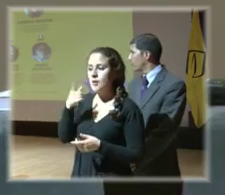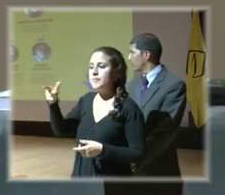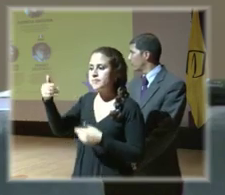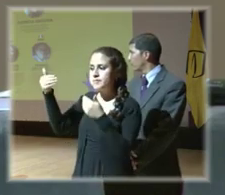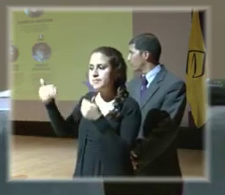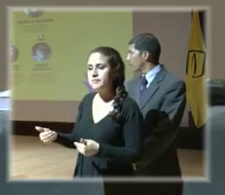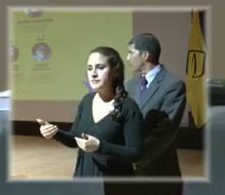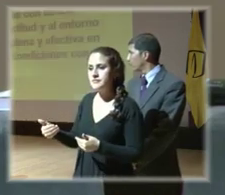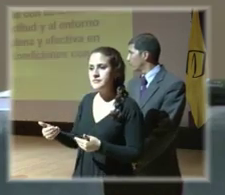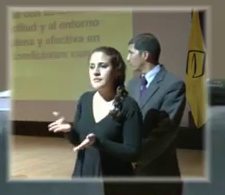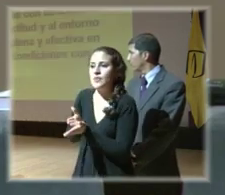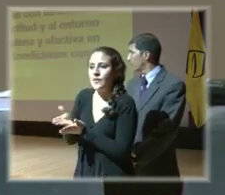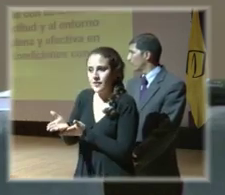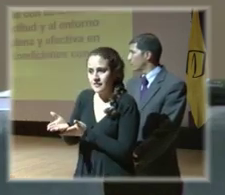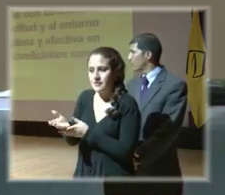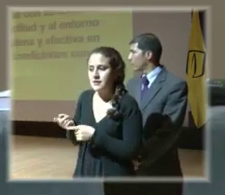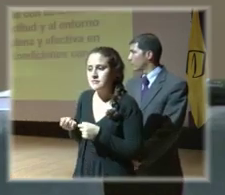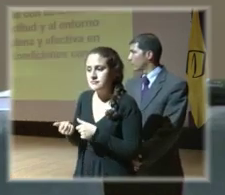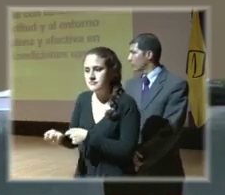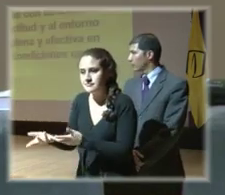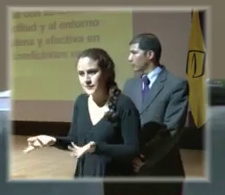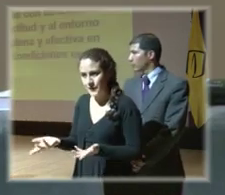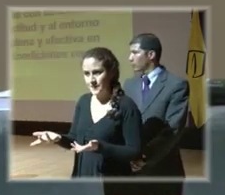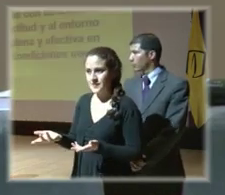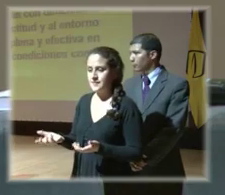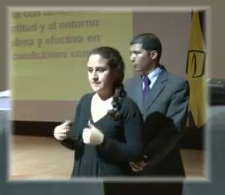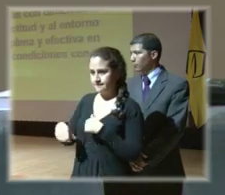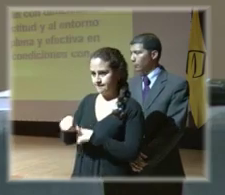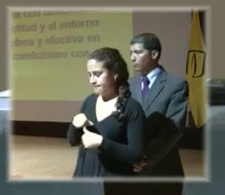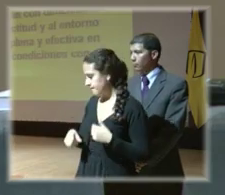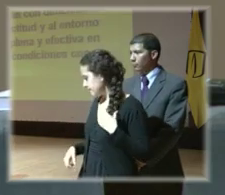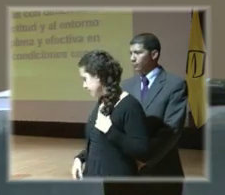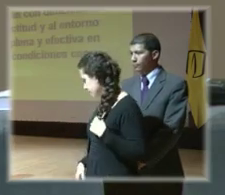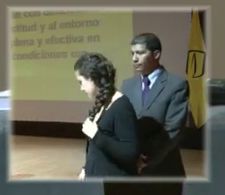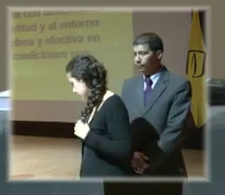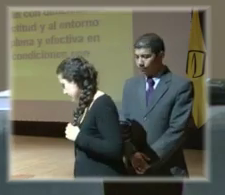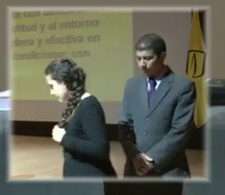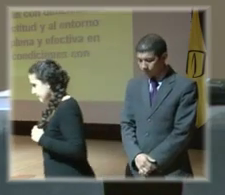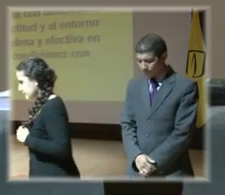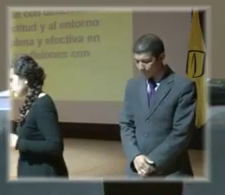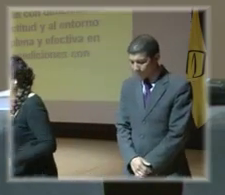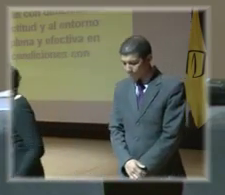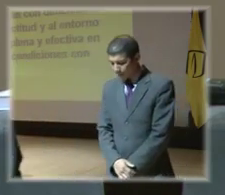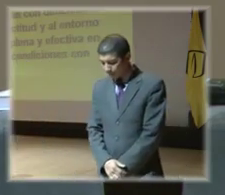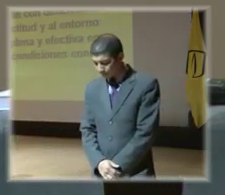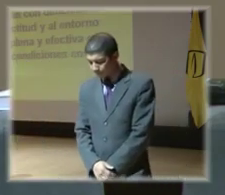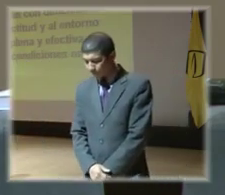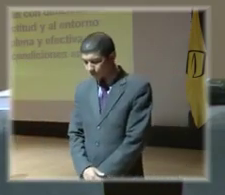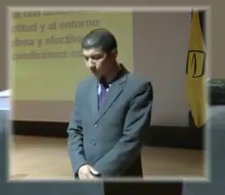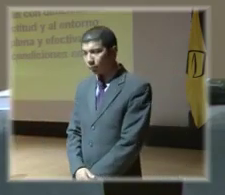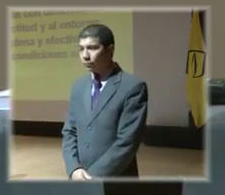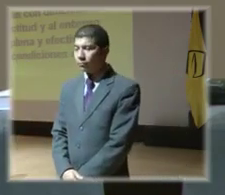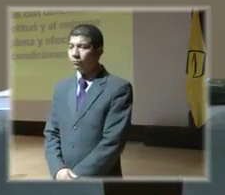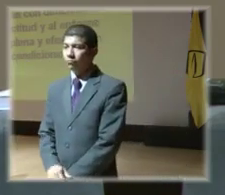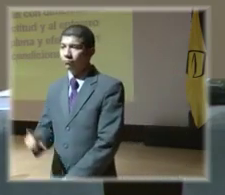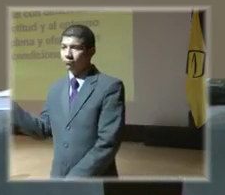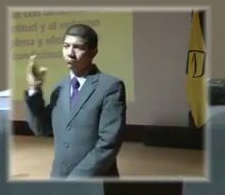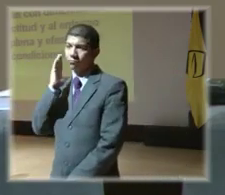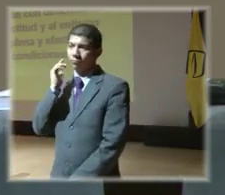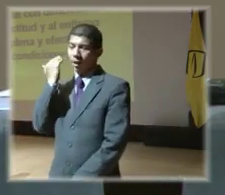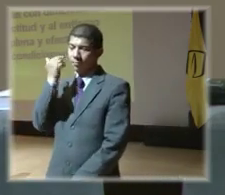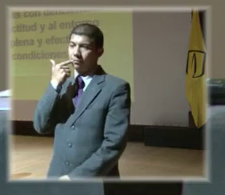discapacidad, lo mantienen. Entonces, lo interesante además fue que la propuesta vino desde el mismo Estado, ¿no? Que nos buscaron y nos dijeron, nosotros sentimos que acá estamos haciendo algo